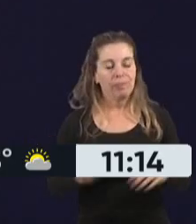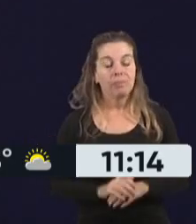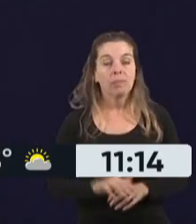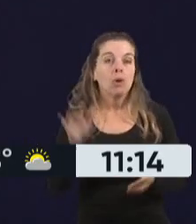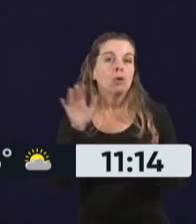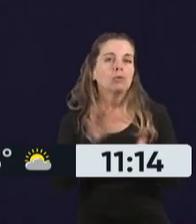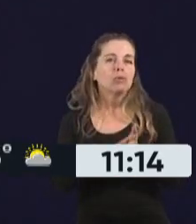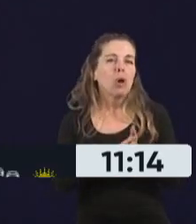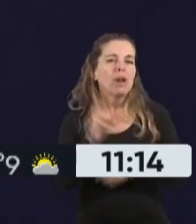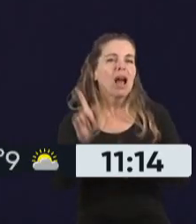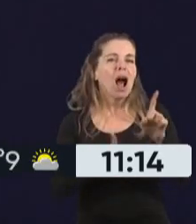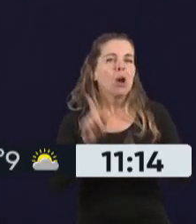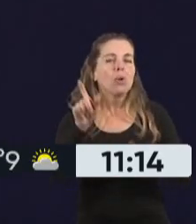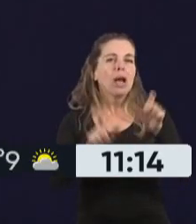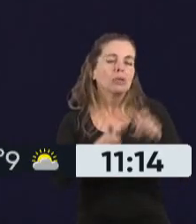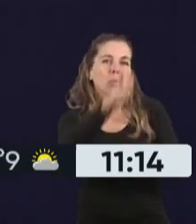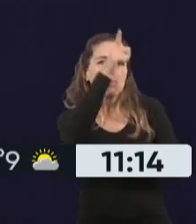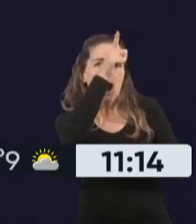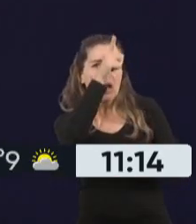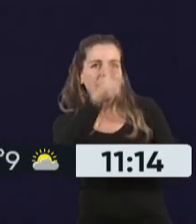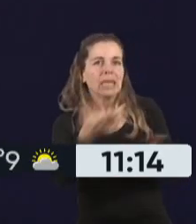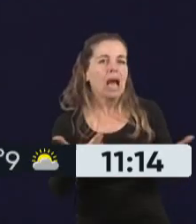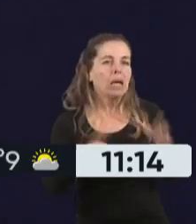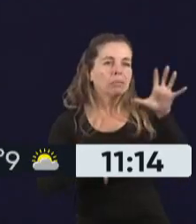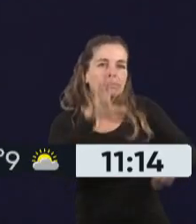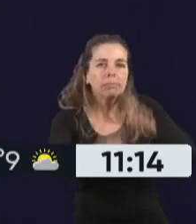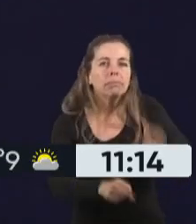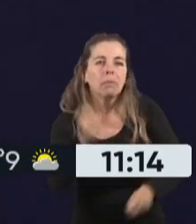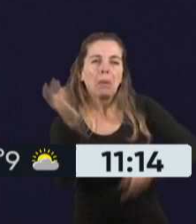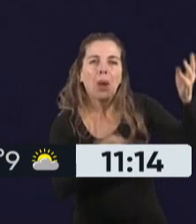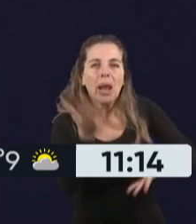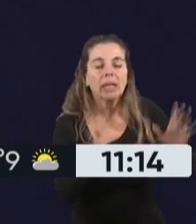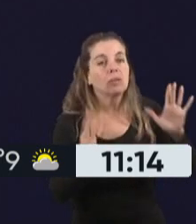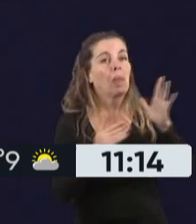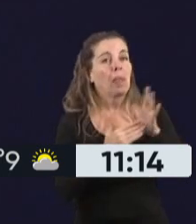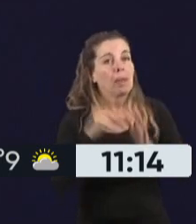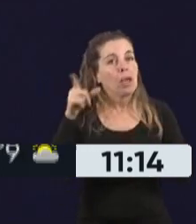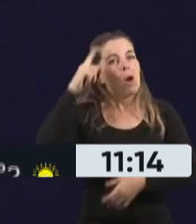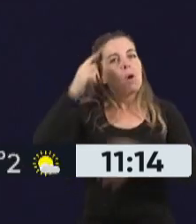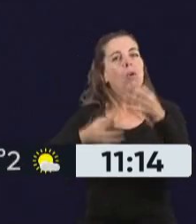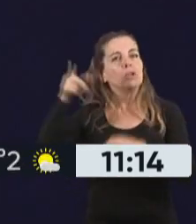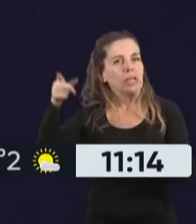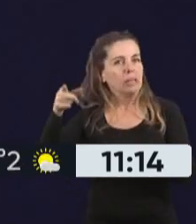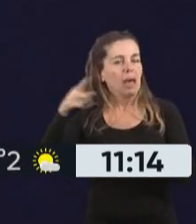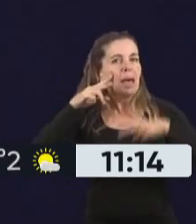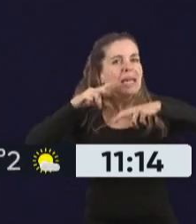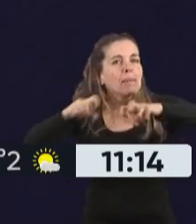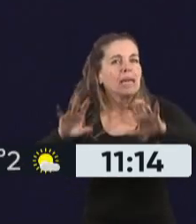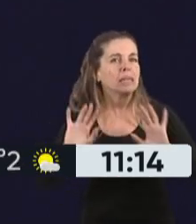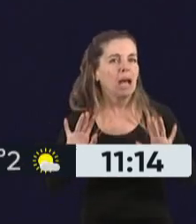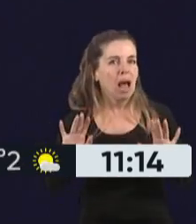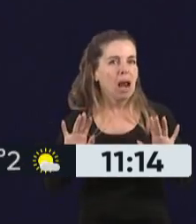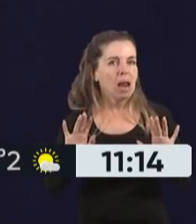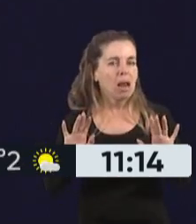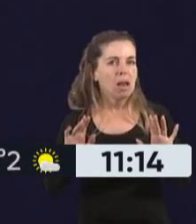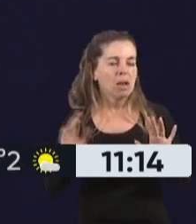de determinados agentes, bueno, en tal caso será cuestión de la justicia investigar si eso es así o no.